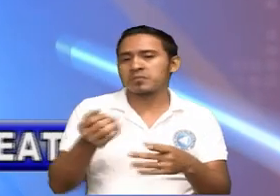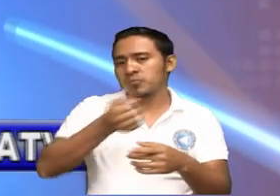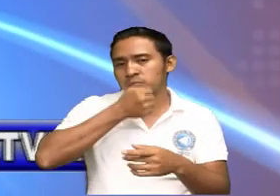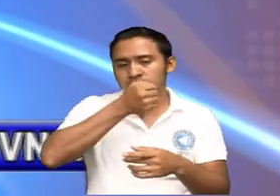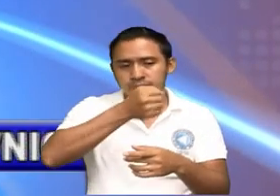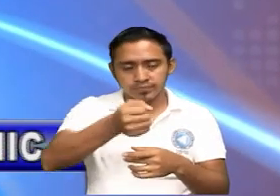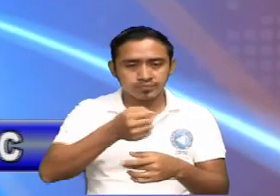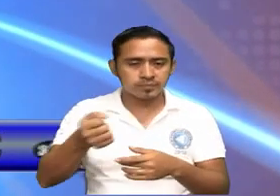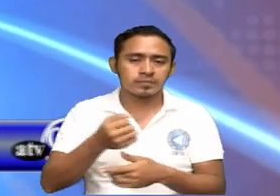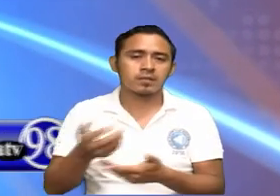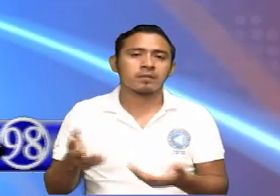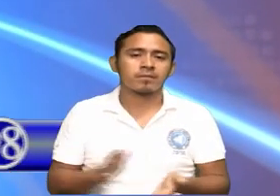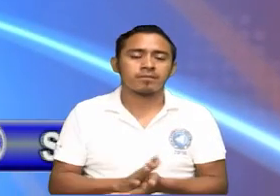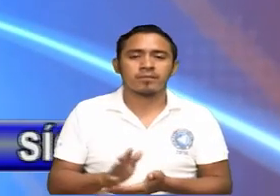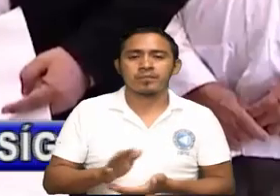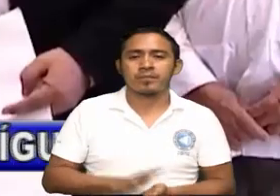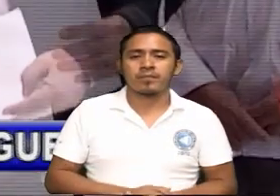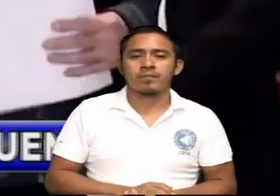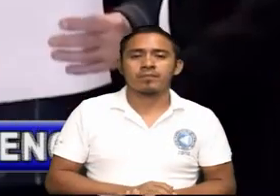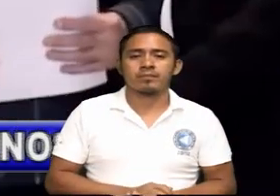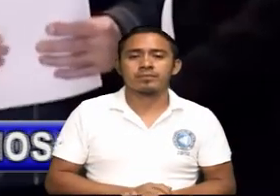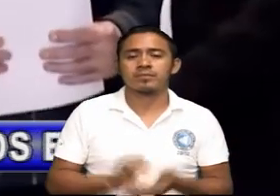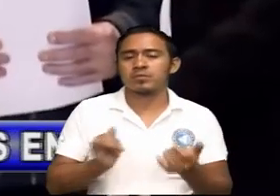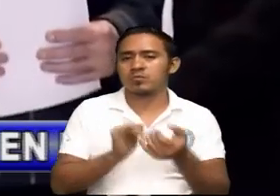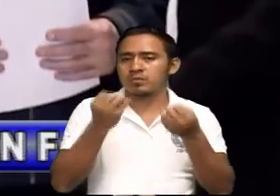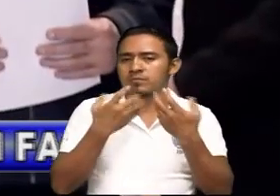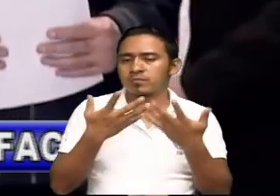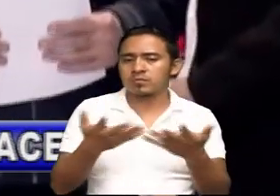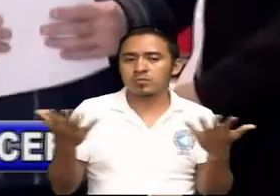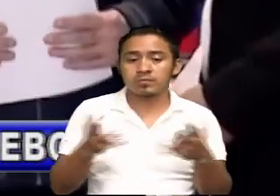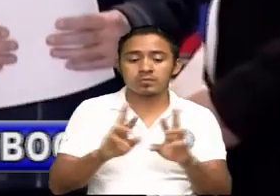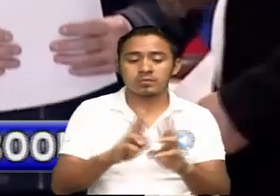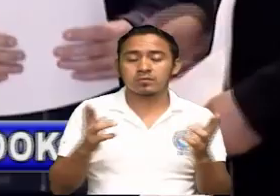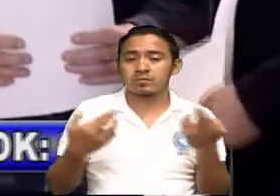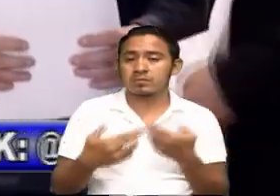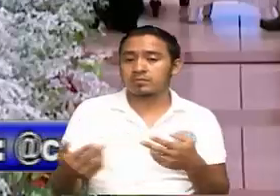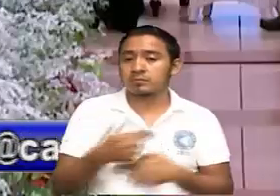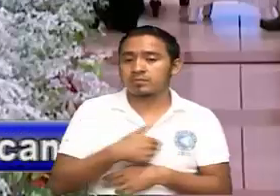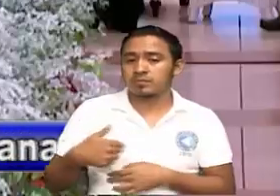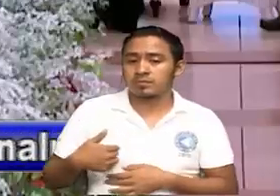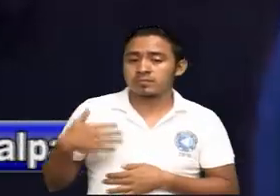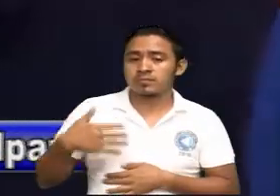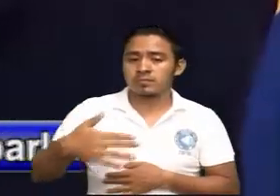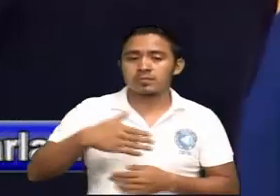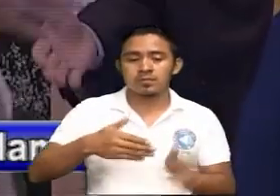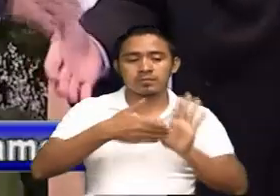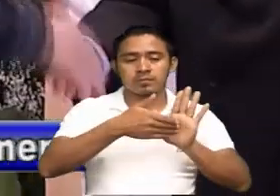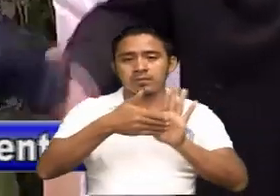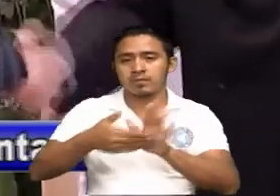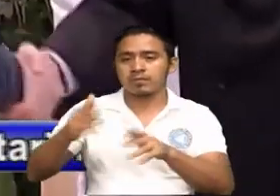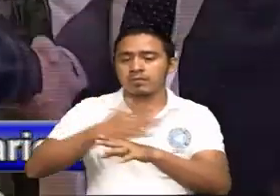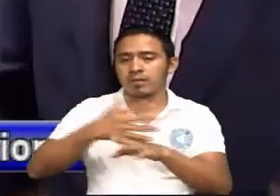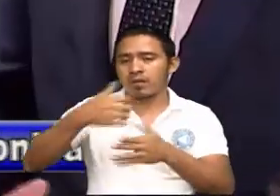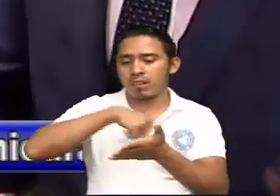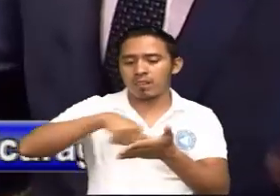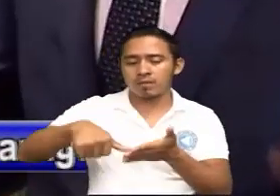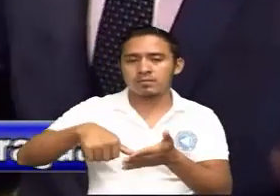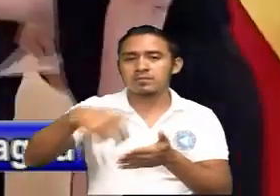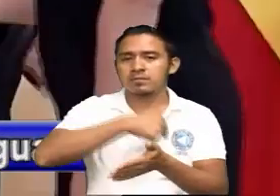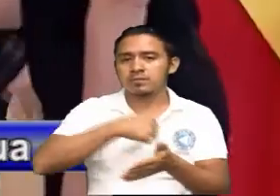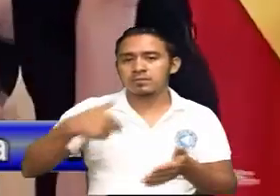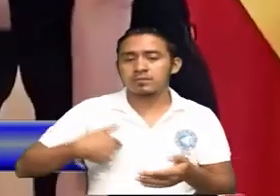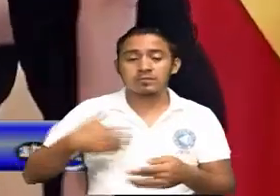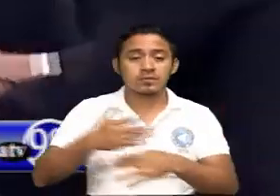y formales respectivos. Igualmente informó sobre la reunión que sostendrá, presentación de credenciales realizadas